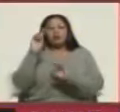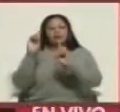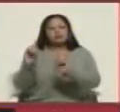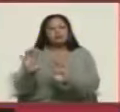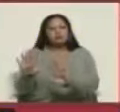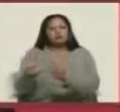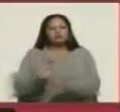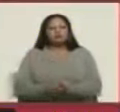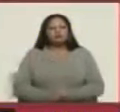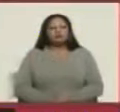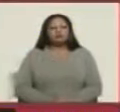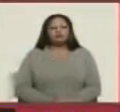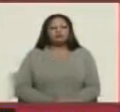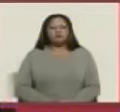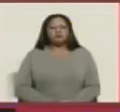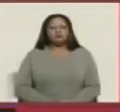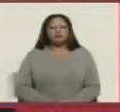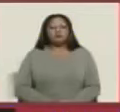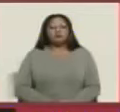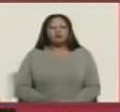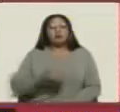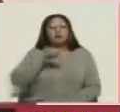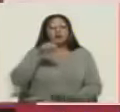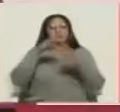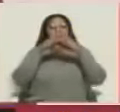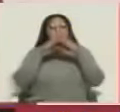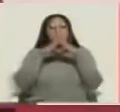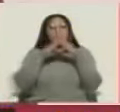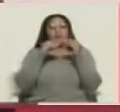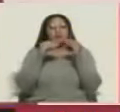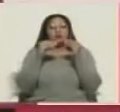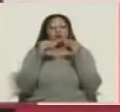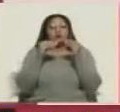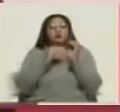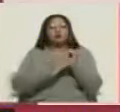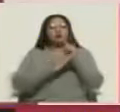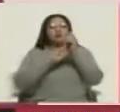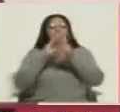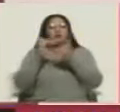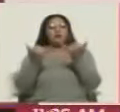Electoral. Ayer todos sus rectores en pleno